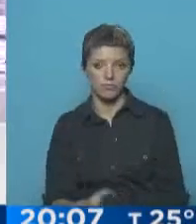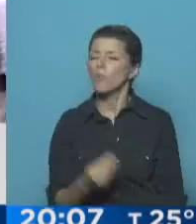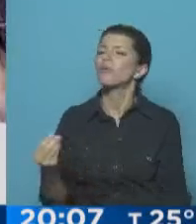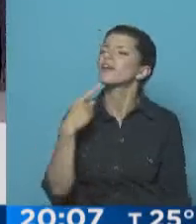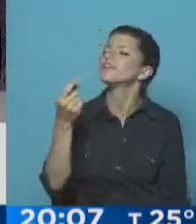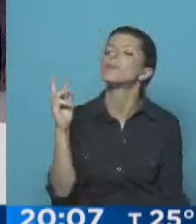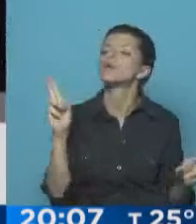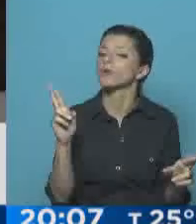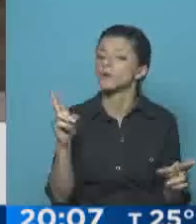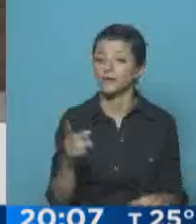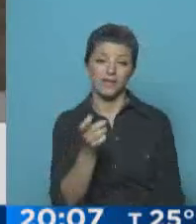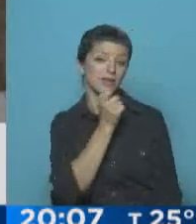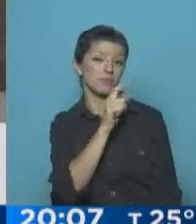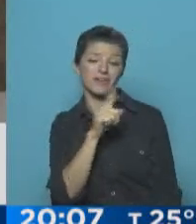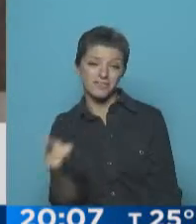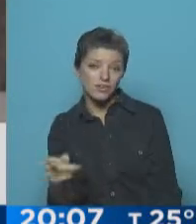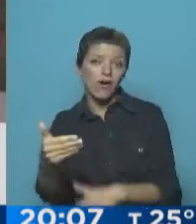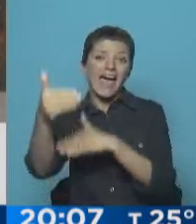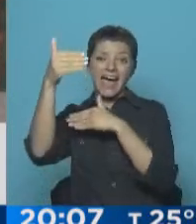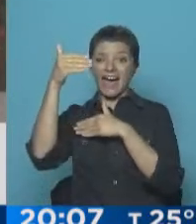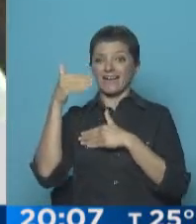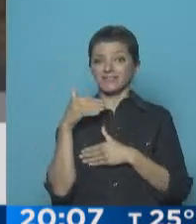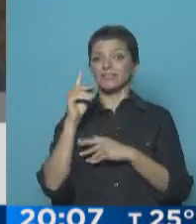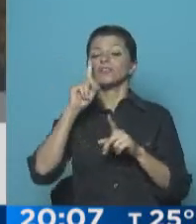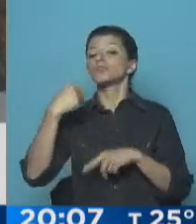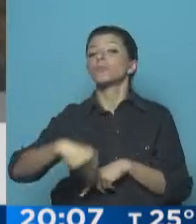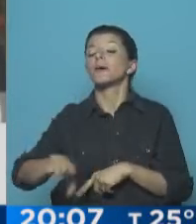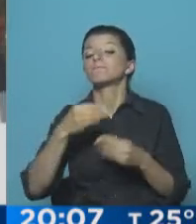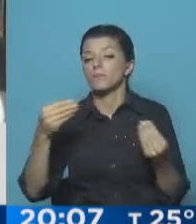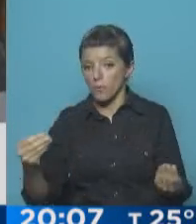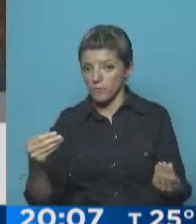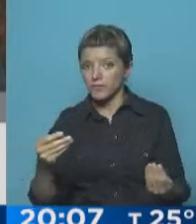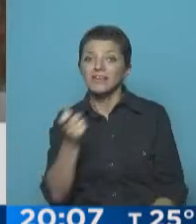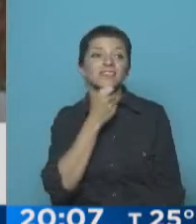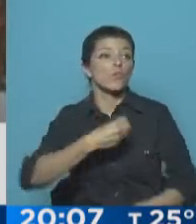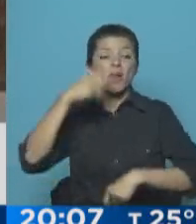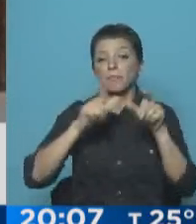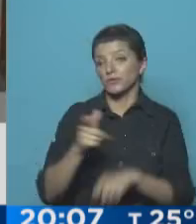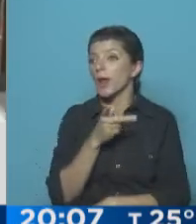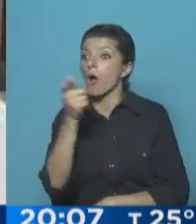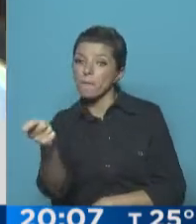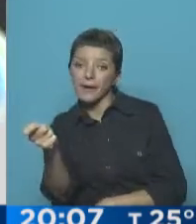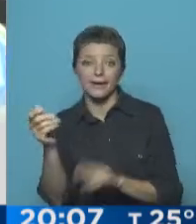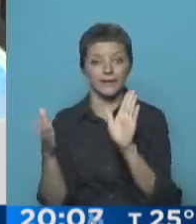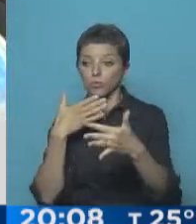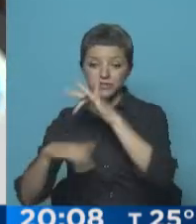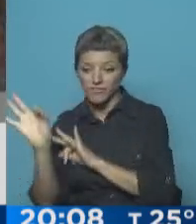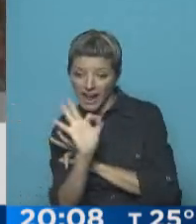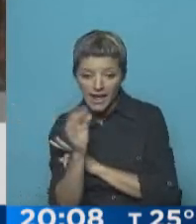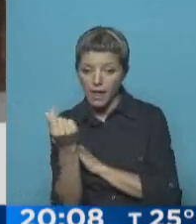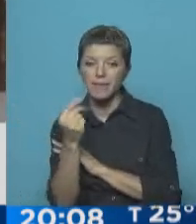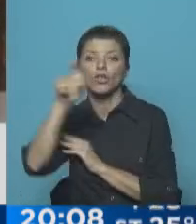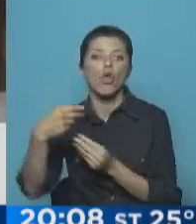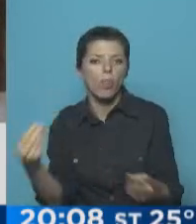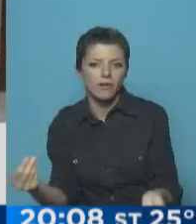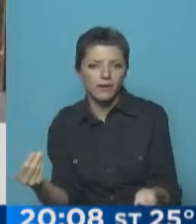afortunadamente? Porque si no, volvemos a la timba y esto no sé cuánto va a durar. Si puede comprar cualquiera sin justificar el